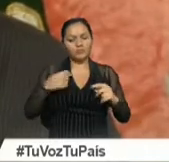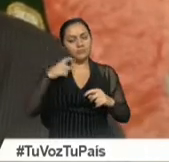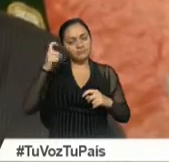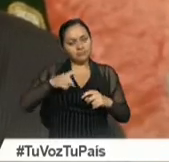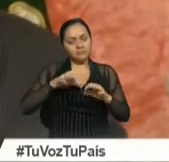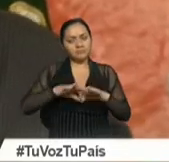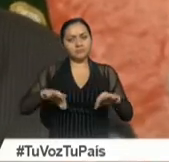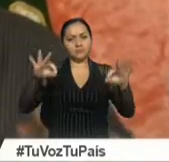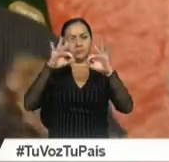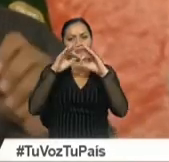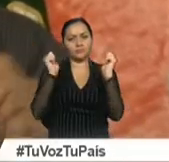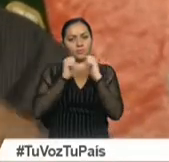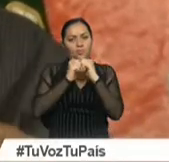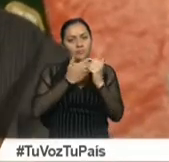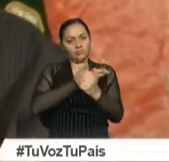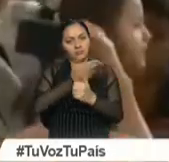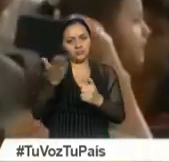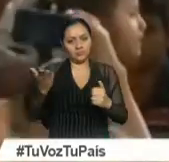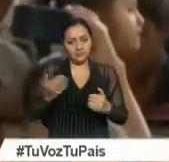es con ustedes.